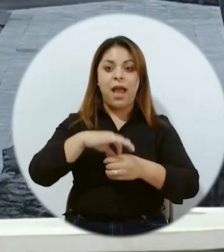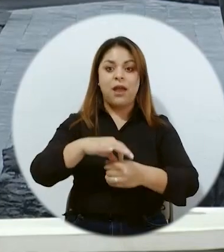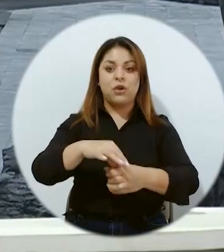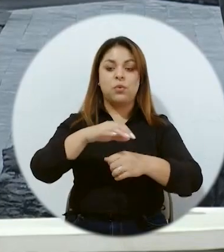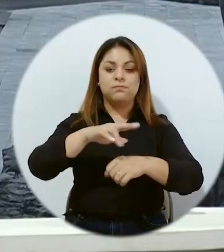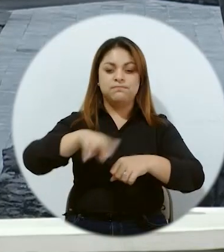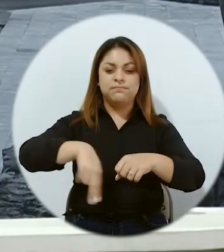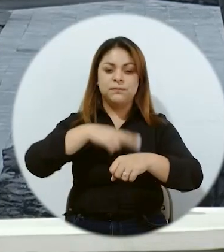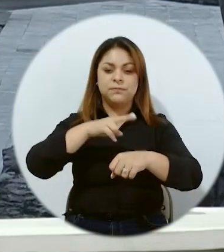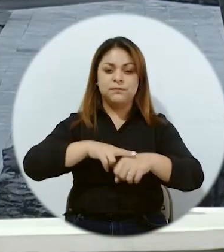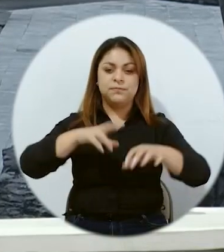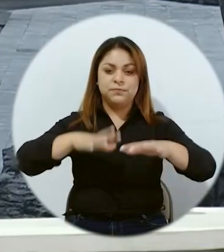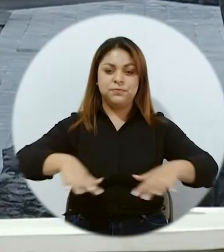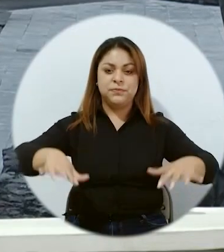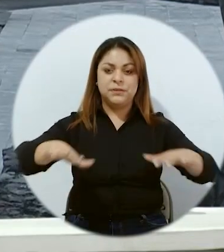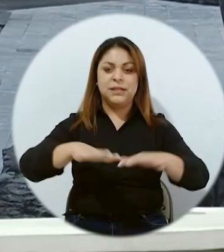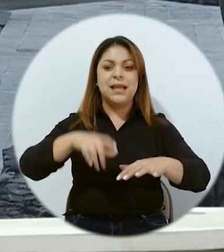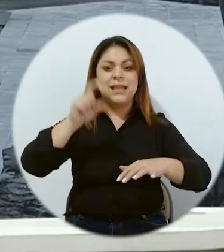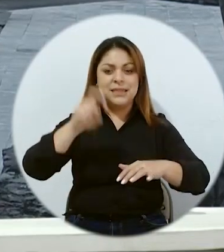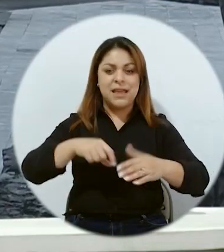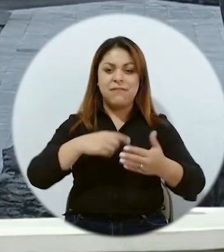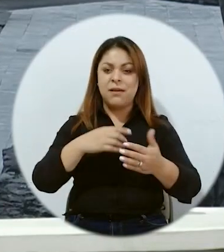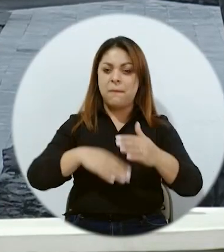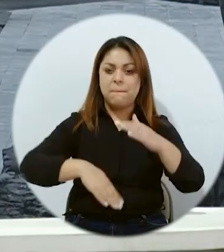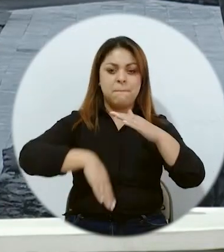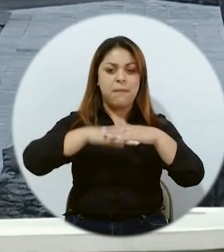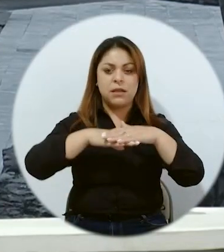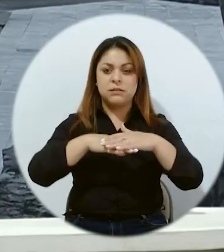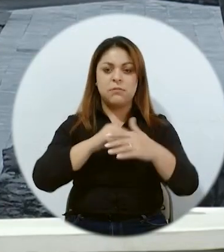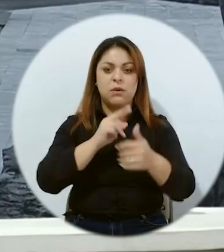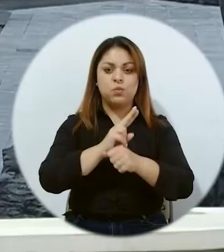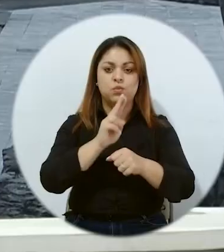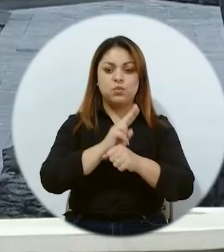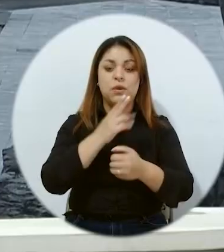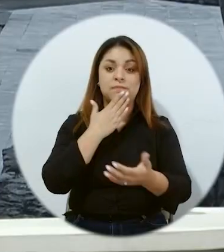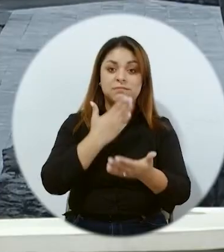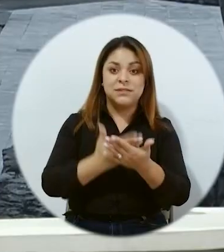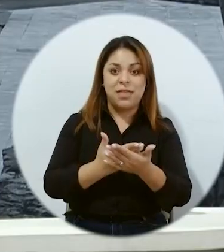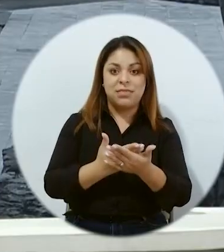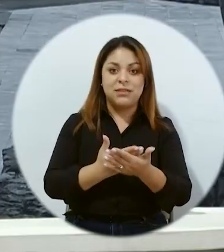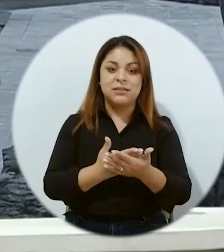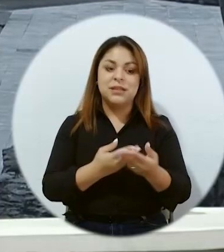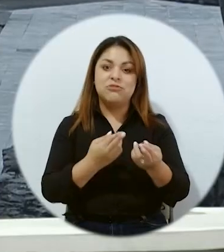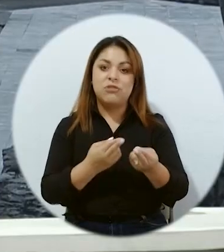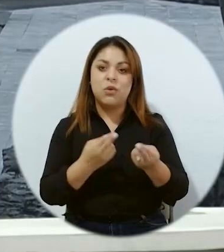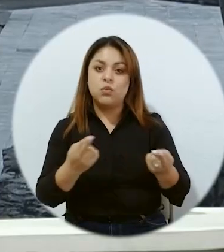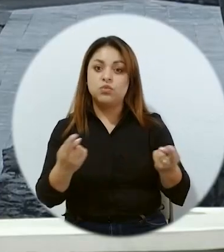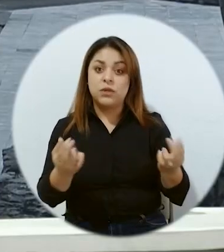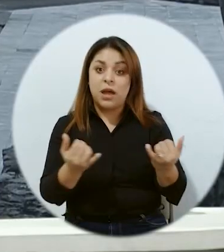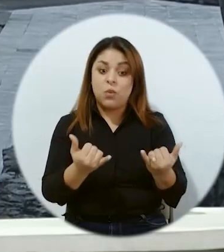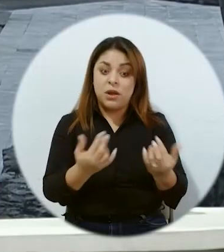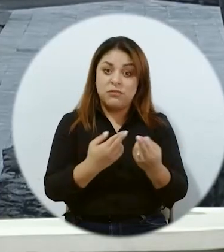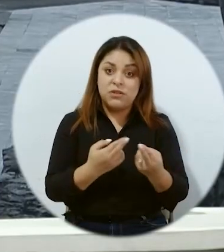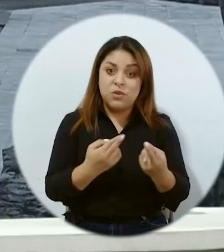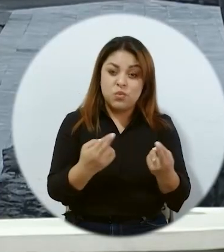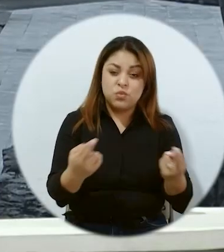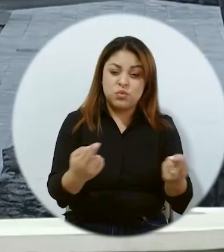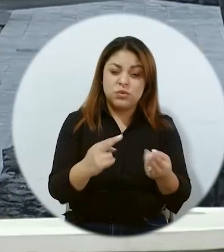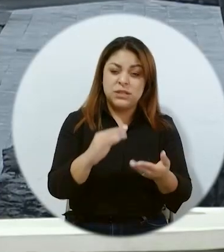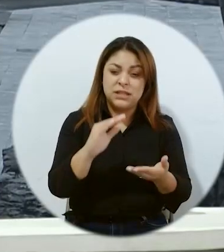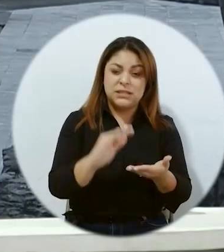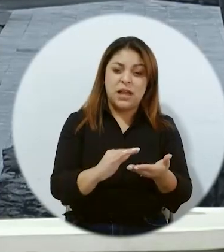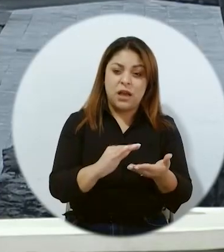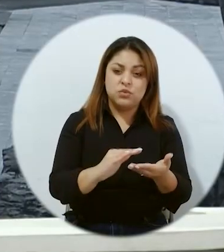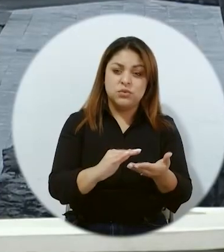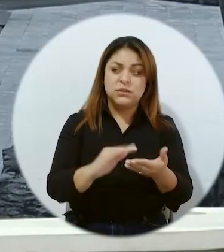es muy ineficiente. La agroecología lo que busca es maximizar el uso eficiente de los recursos que son escasos, vamos a decirlo